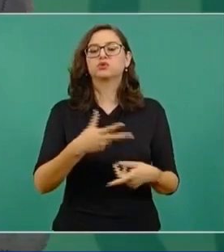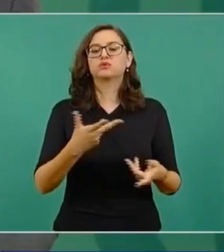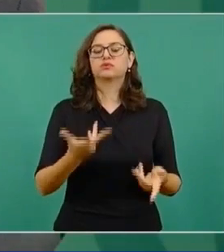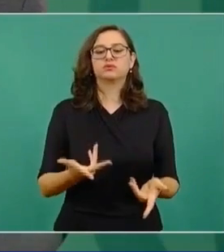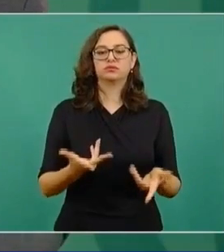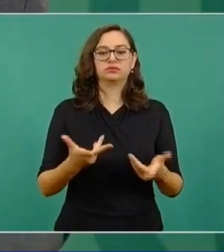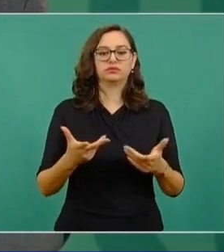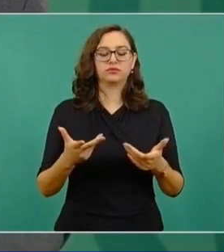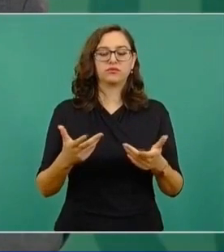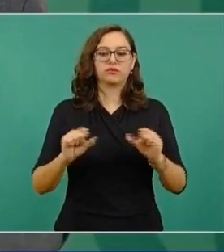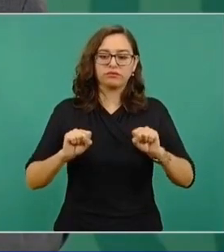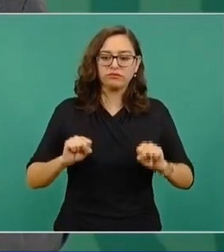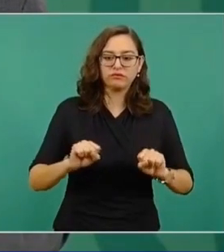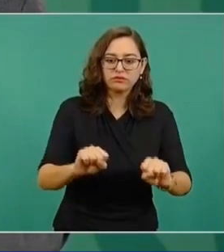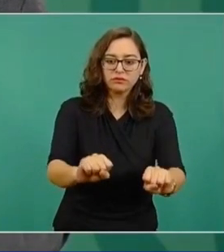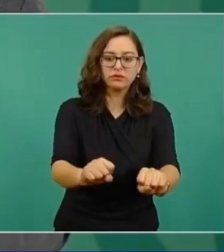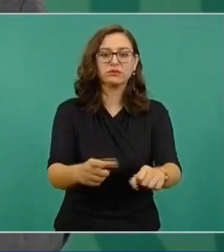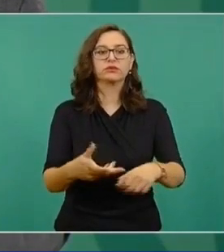camilleros,